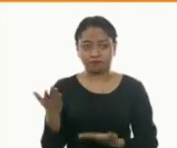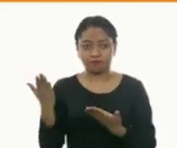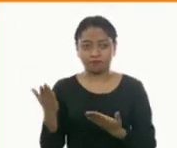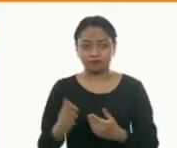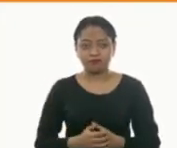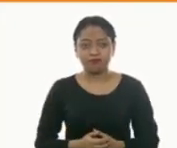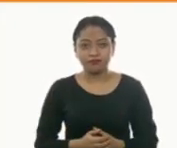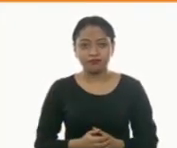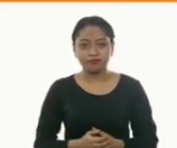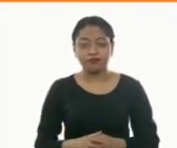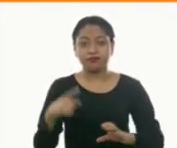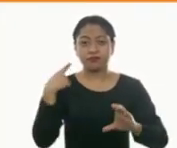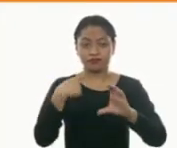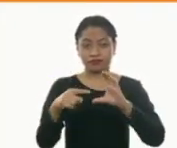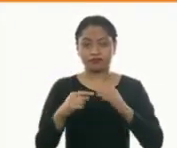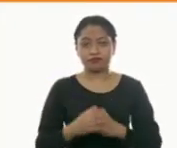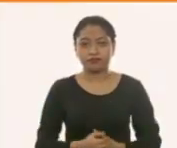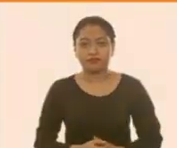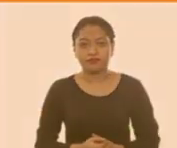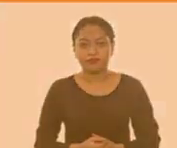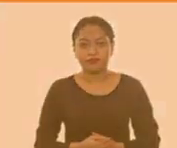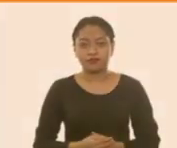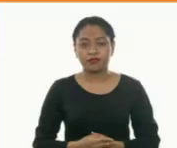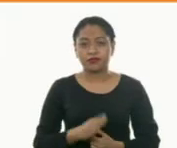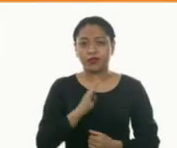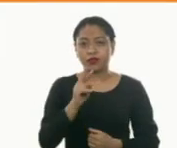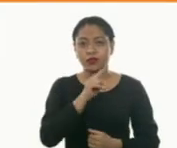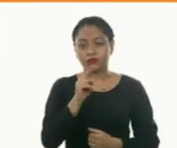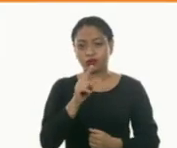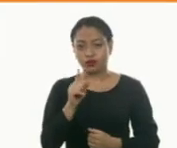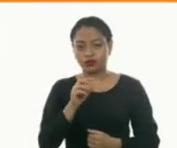cep.gov.mx, correo electrónico